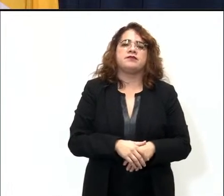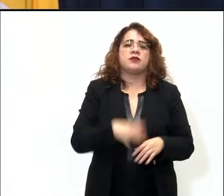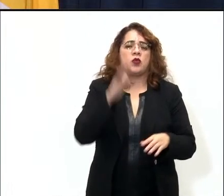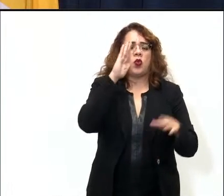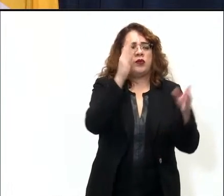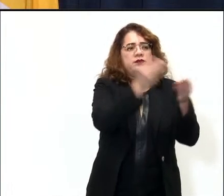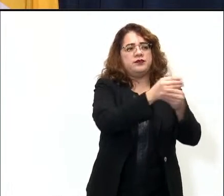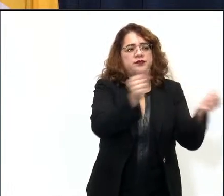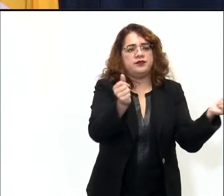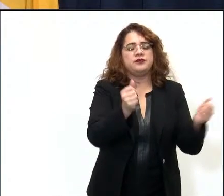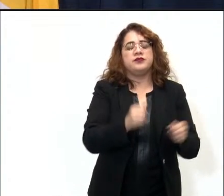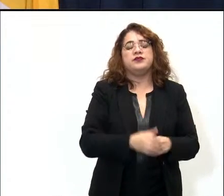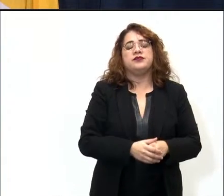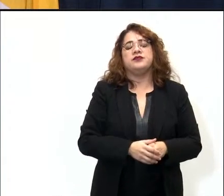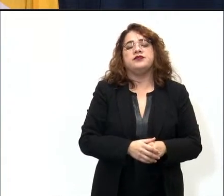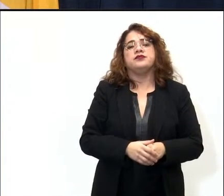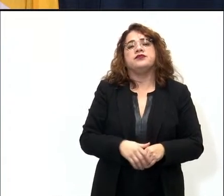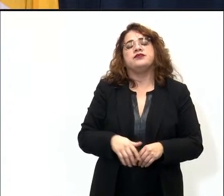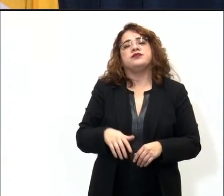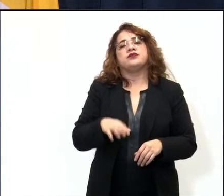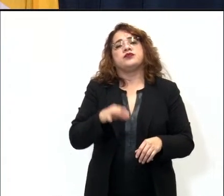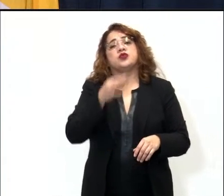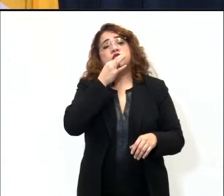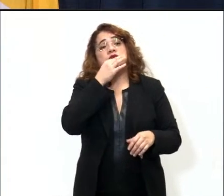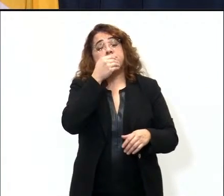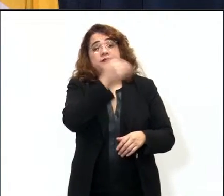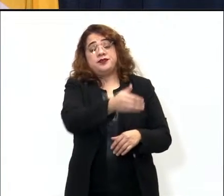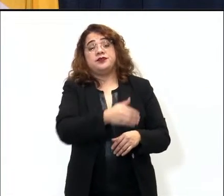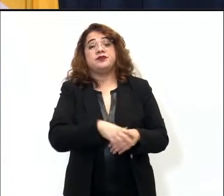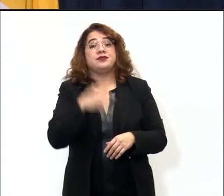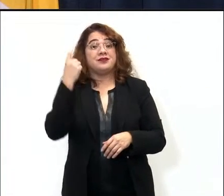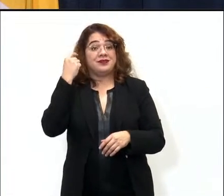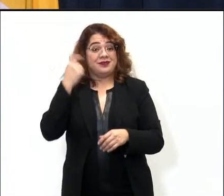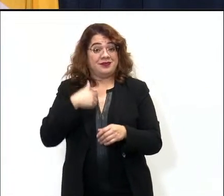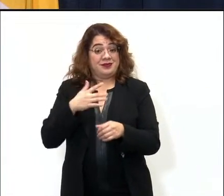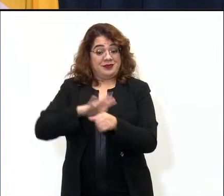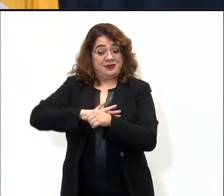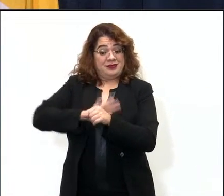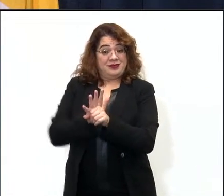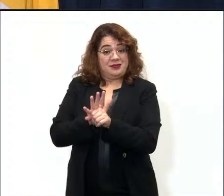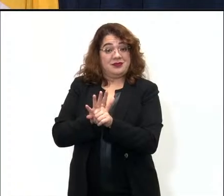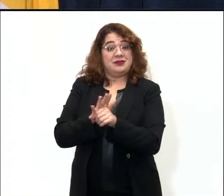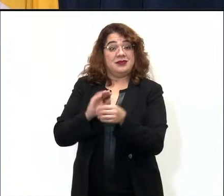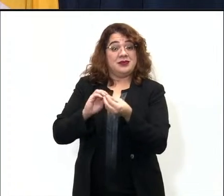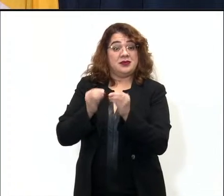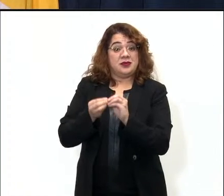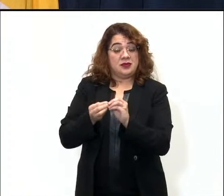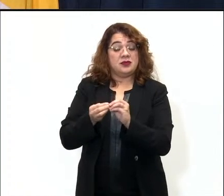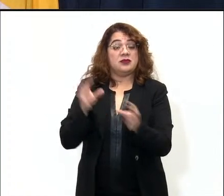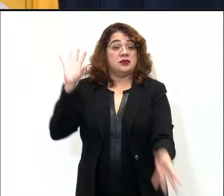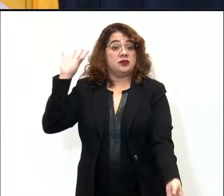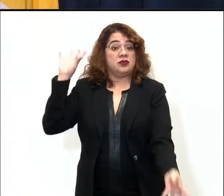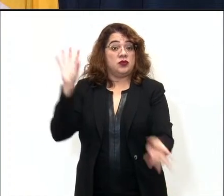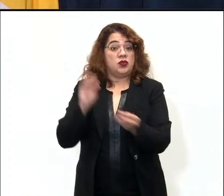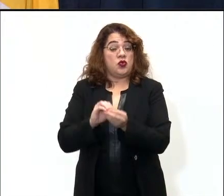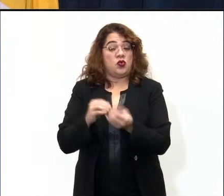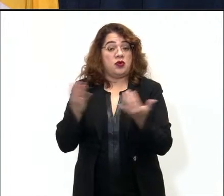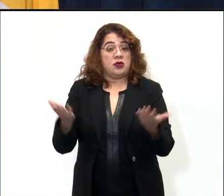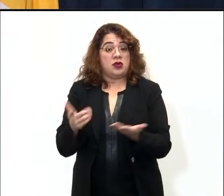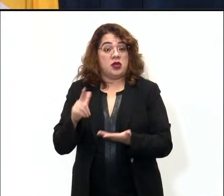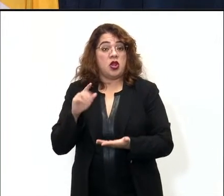La transmisión comunitaria está por todos lados y en solo un mes nuestro recuento total de casos se